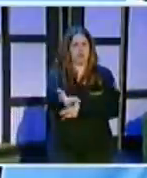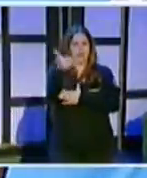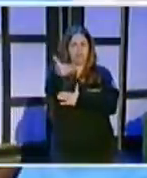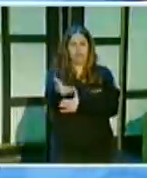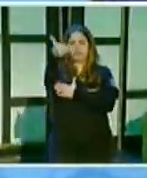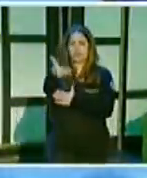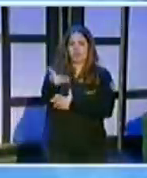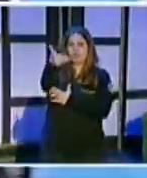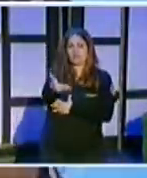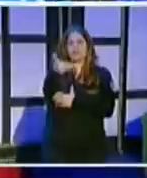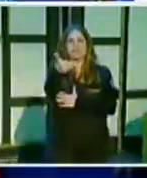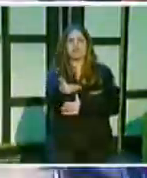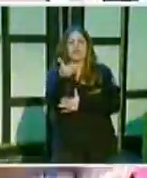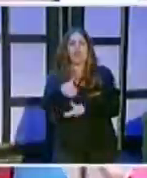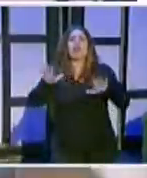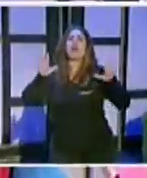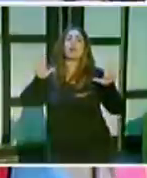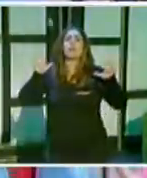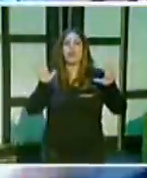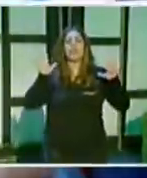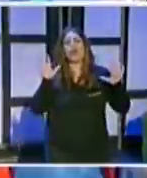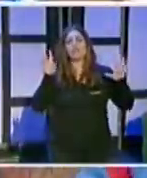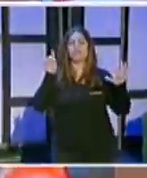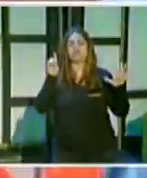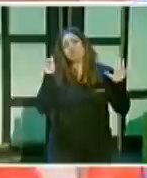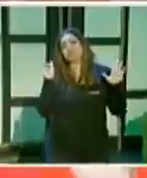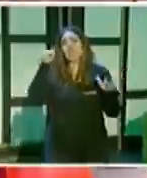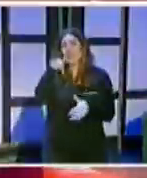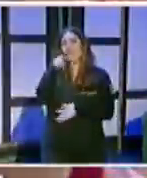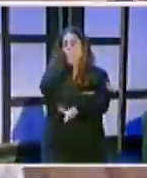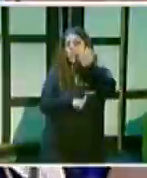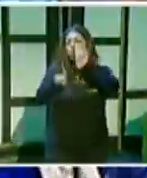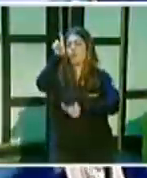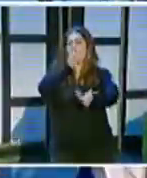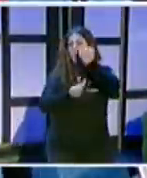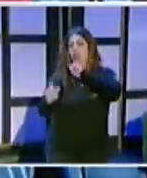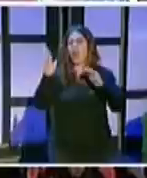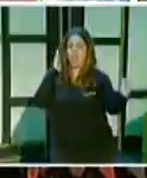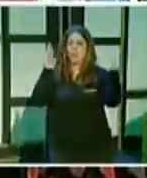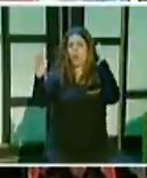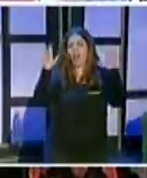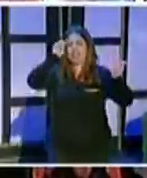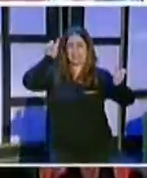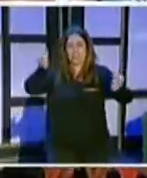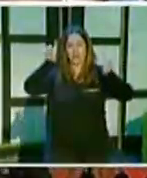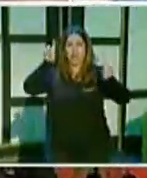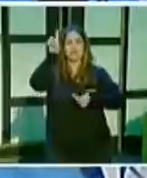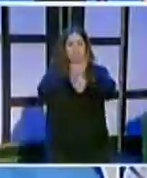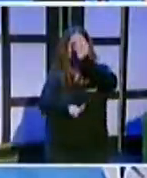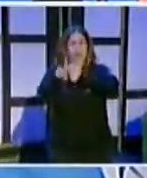¡Ah! Pero al parecer surge un problema en la etapa escolar.